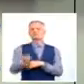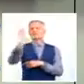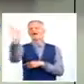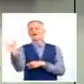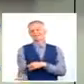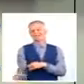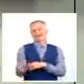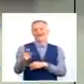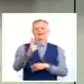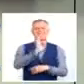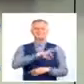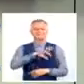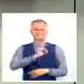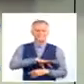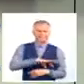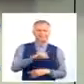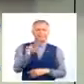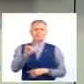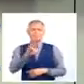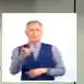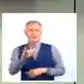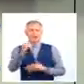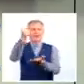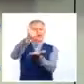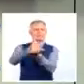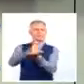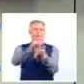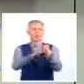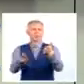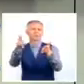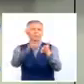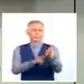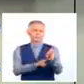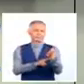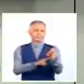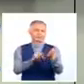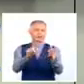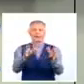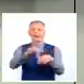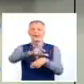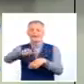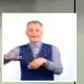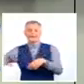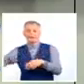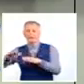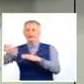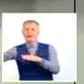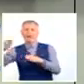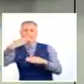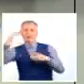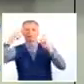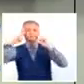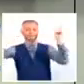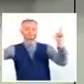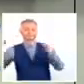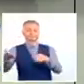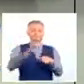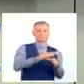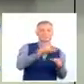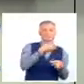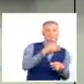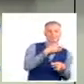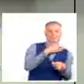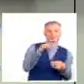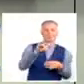en Chile. Sucede también en Londres, donde de un lado del Tame se vive mejor que del otro, o en Italia con su rica parte